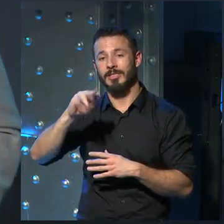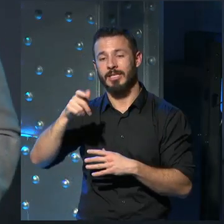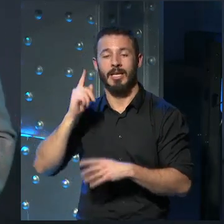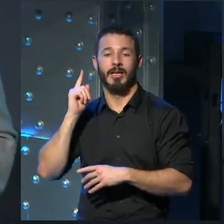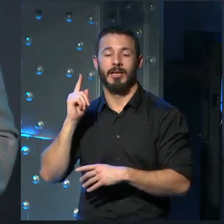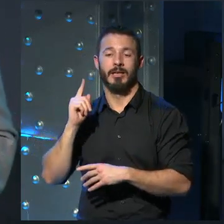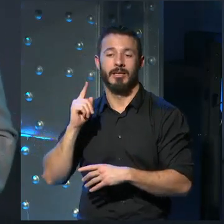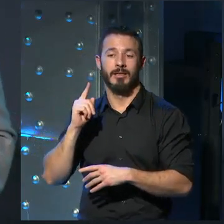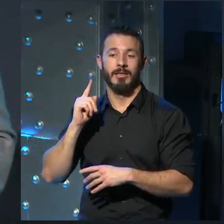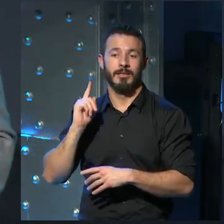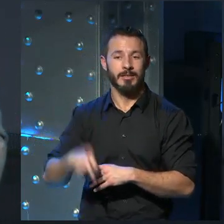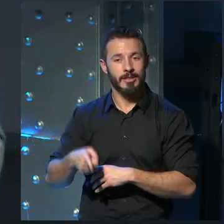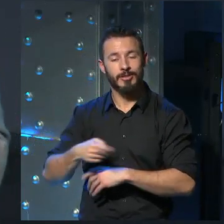general